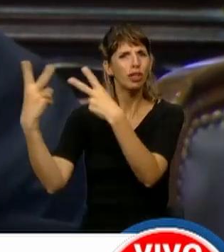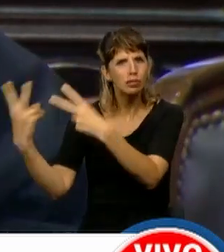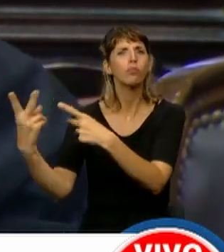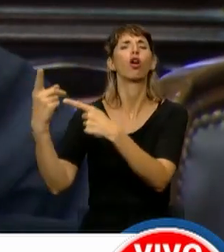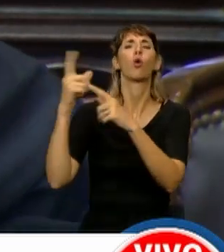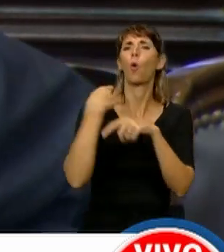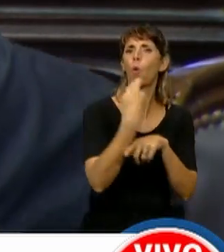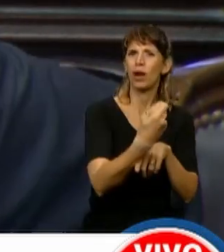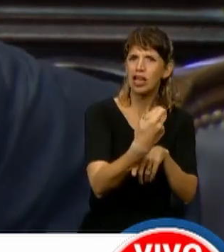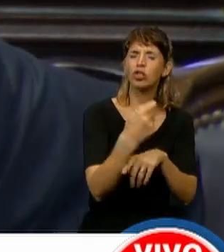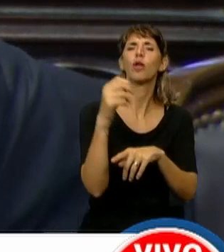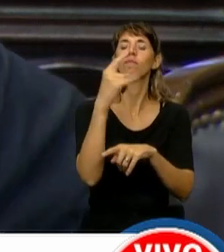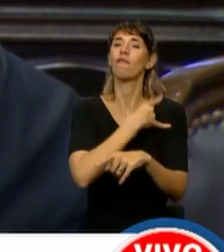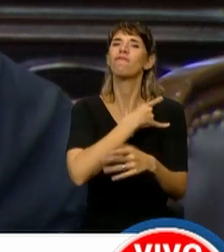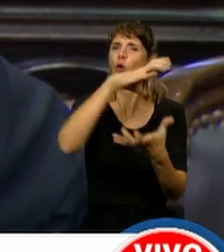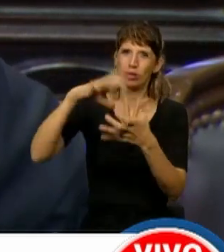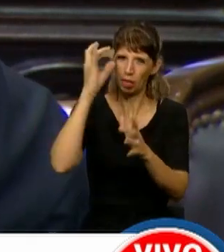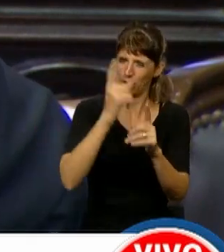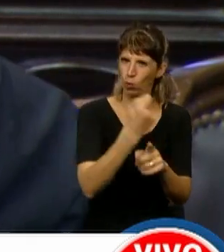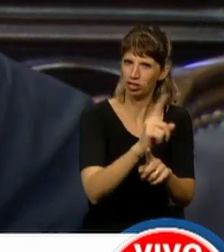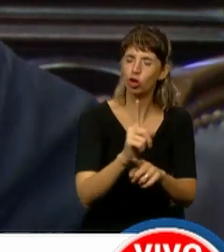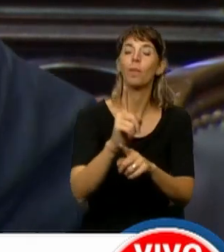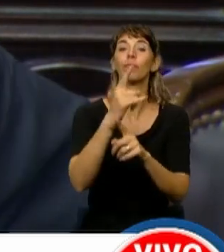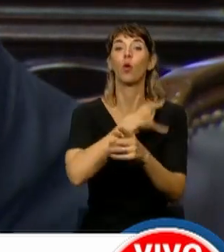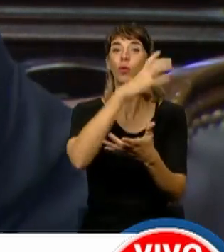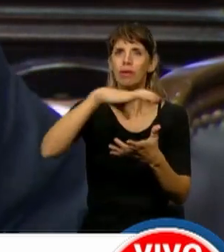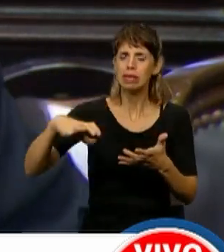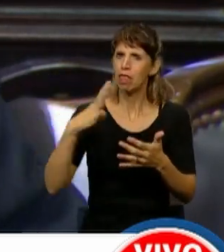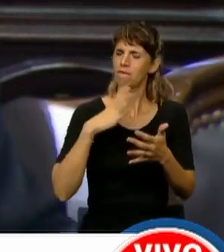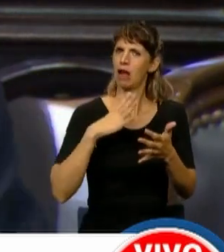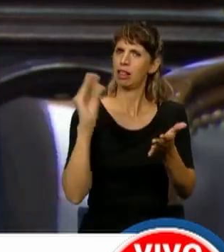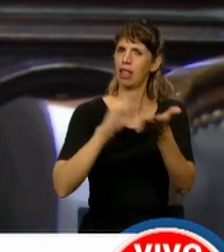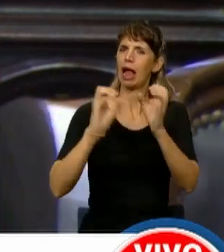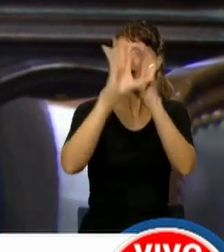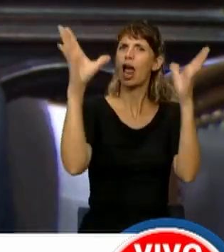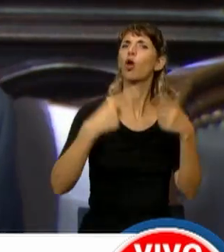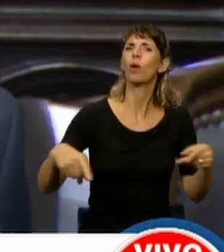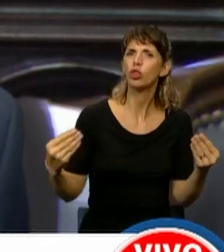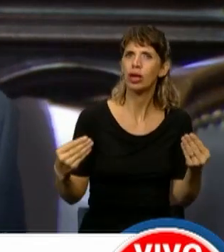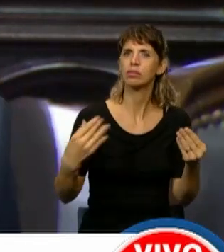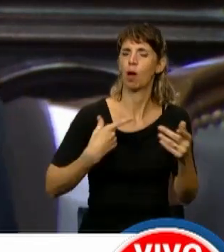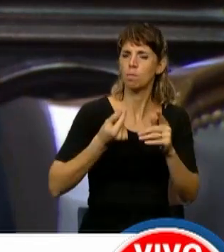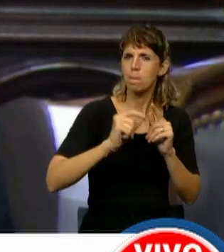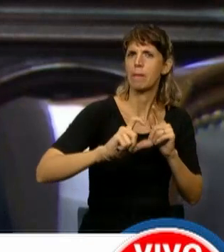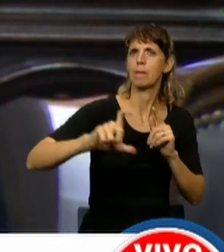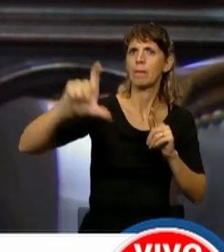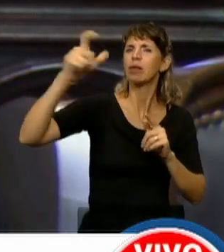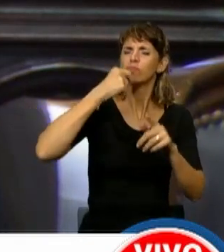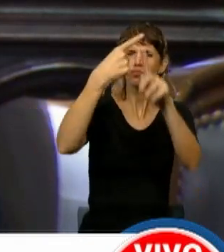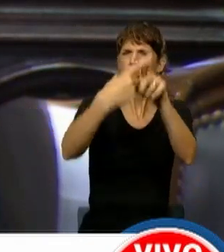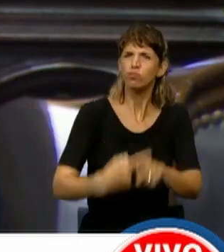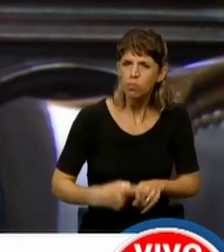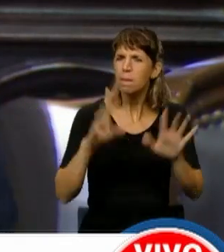jubilaciones que no sabemos, las universidades, perdón, que no sabemos cuánto es, y hay aumento, digo, haciendo una suma rápida,